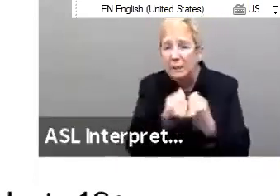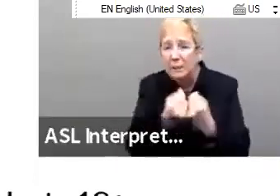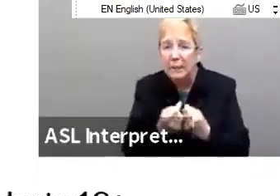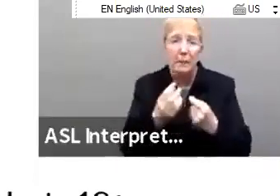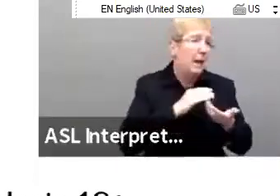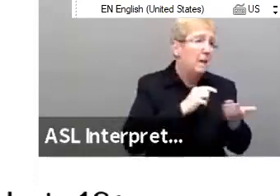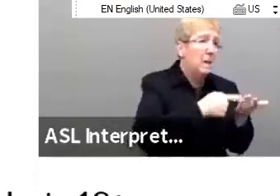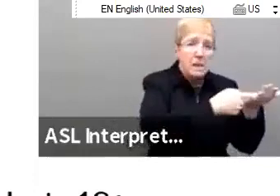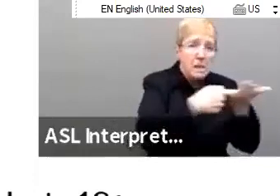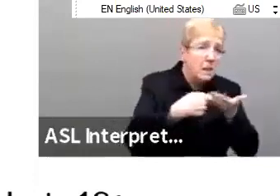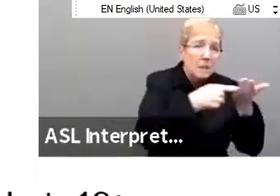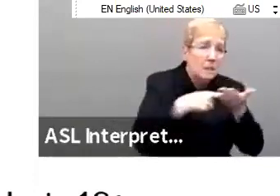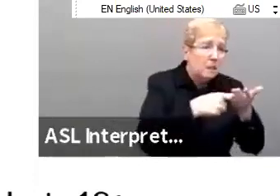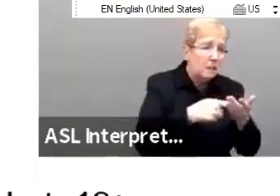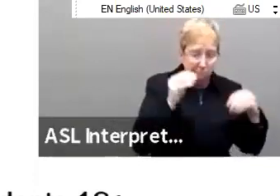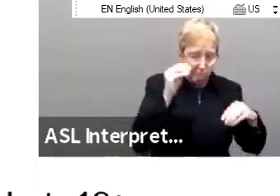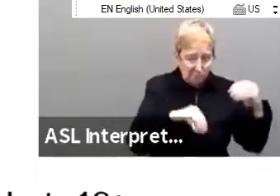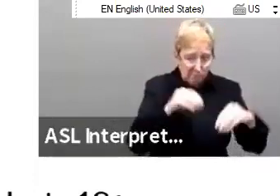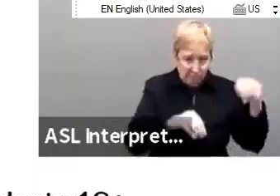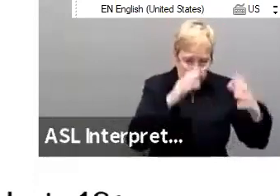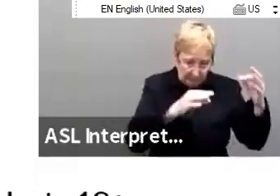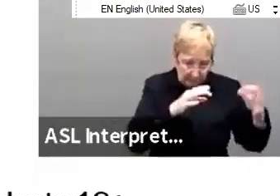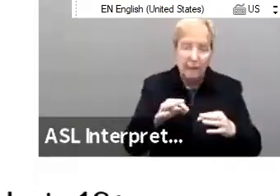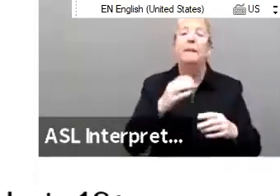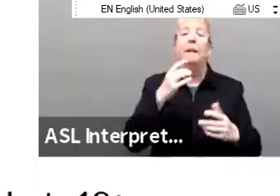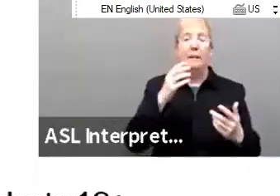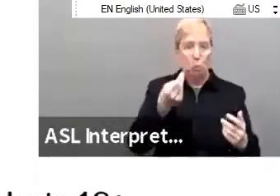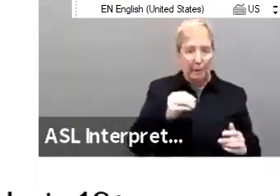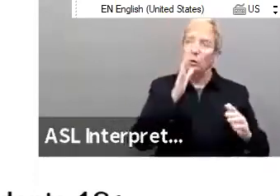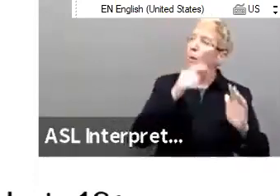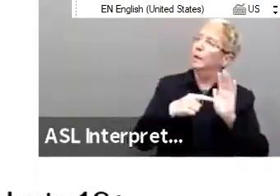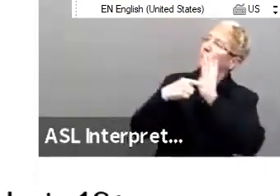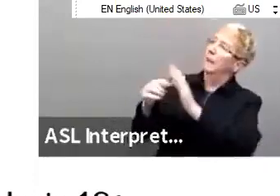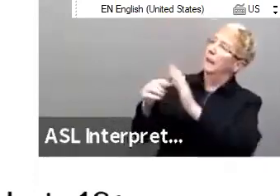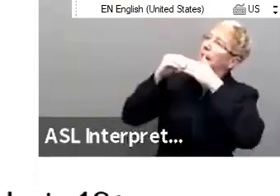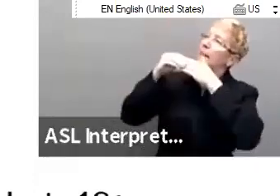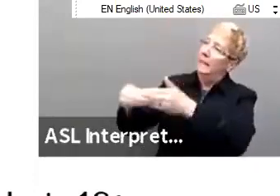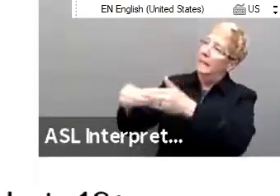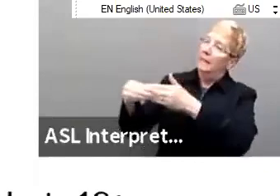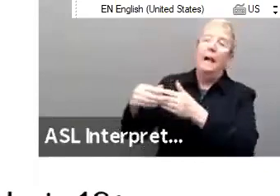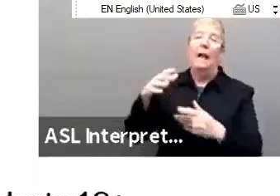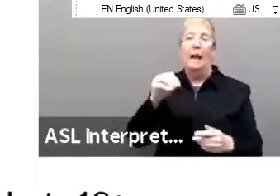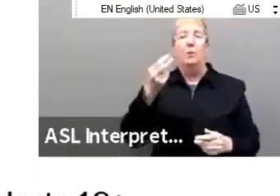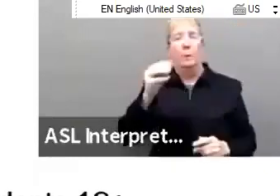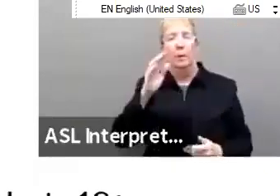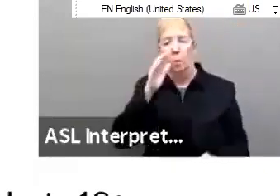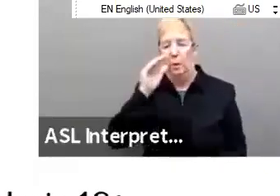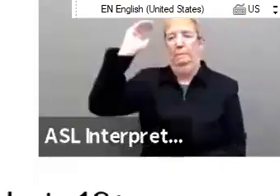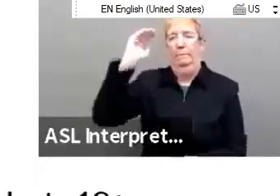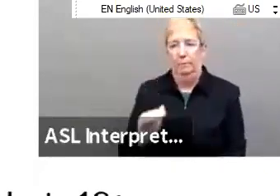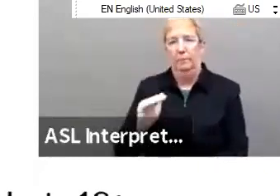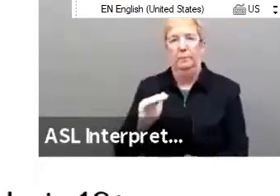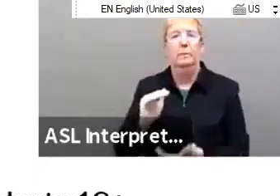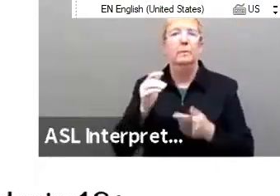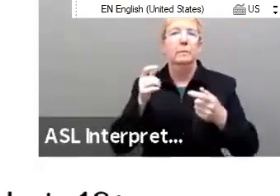entregar el micrófono al Dr. Grace. Dr. Grace, gracias siempre por su trabajo en este estado, trabajar con el equipo de modelaje,